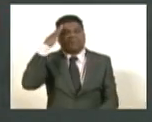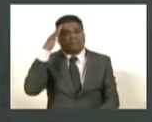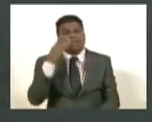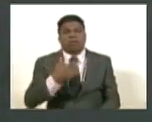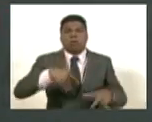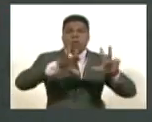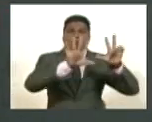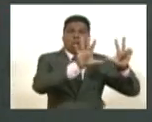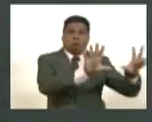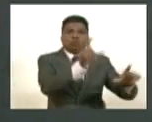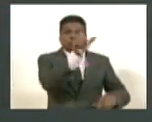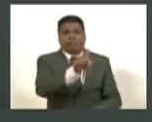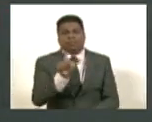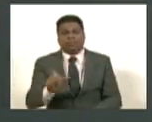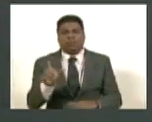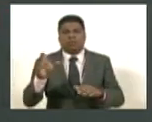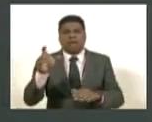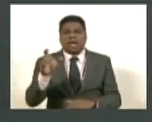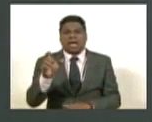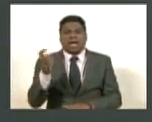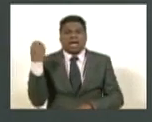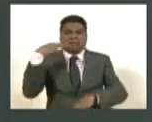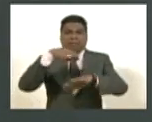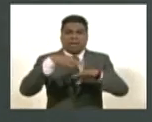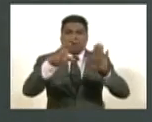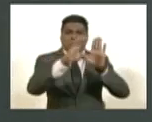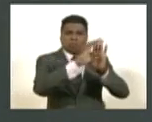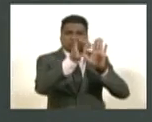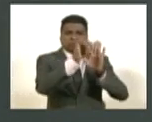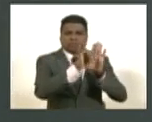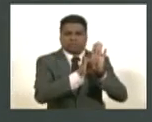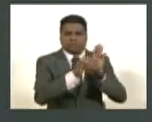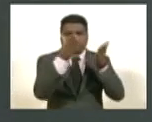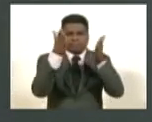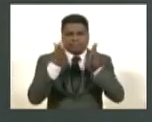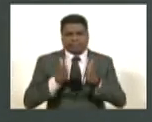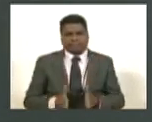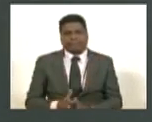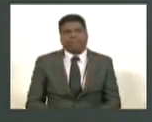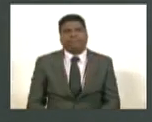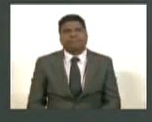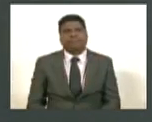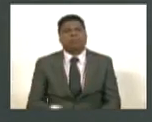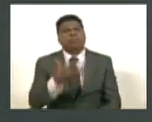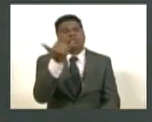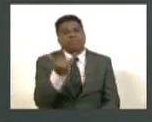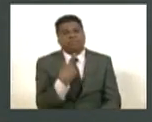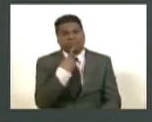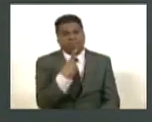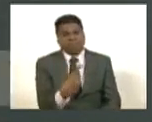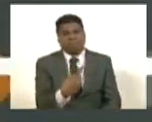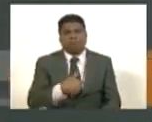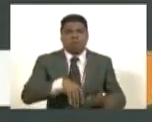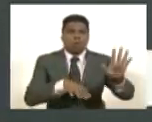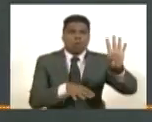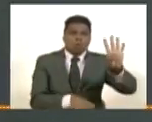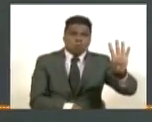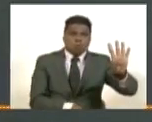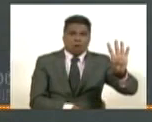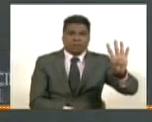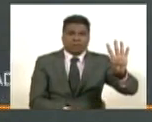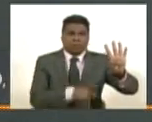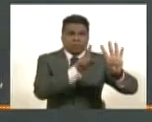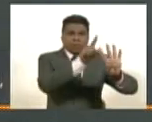8 constituyentes que irán a la Asamblea Nacional Constituyente. Como ya dijimos, 4 por